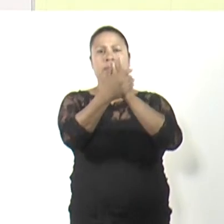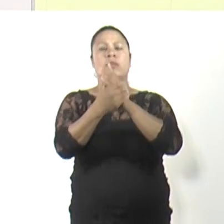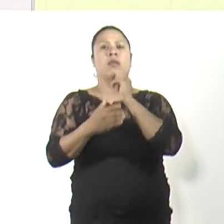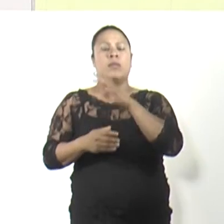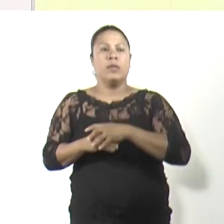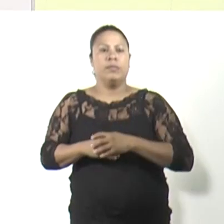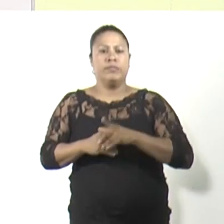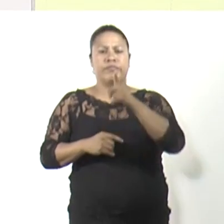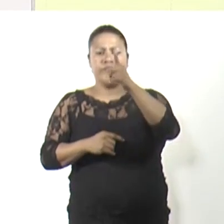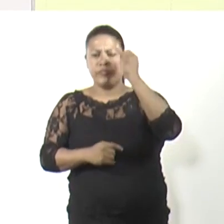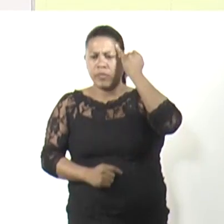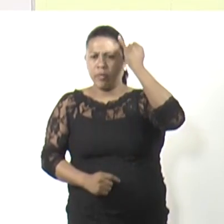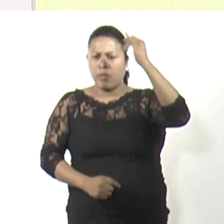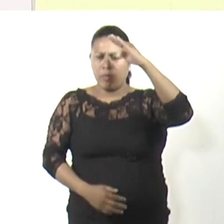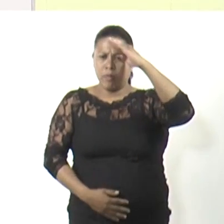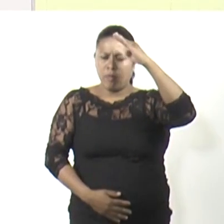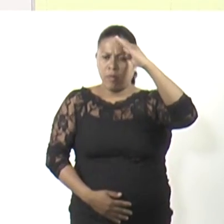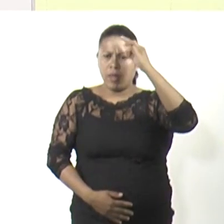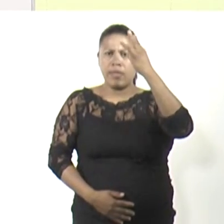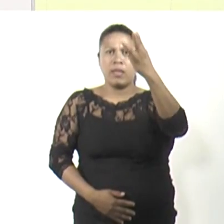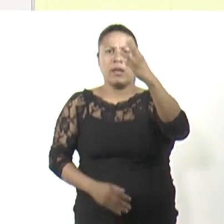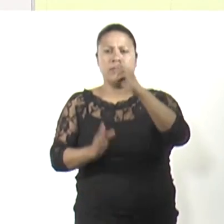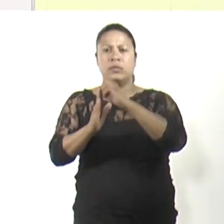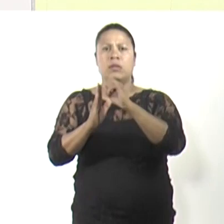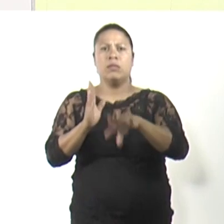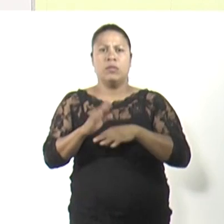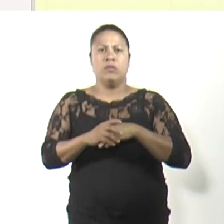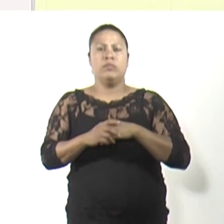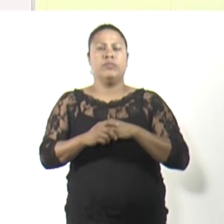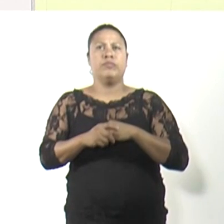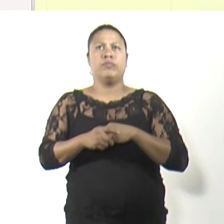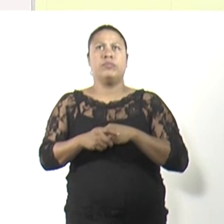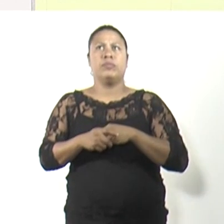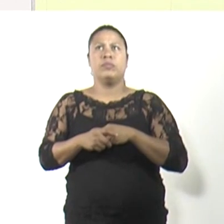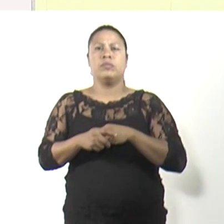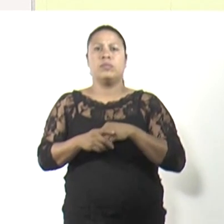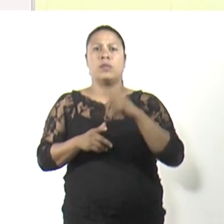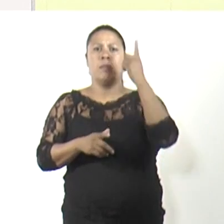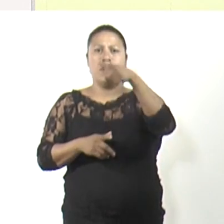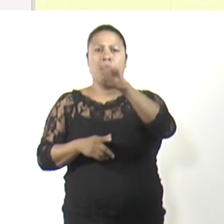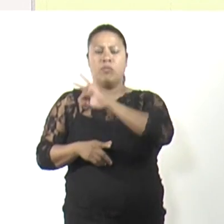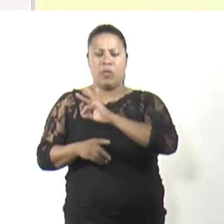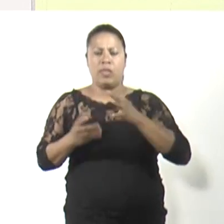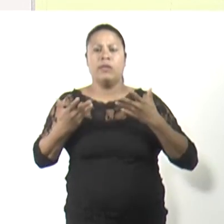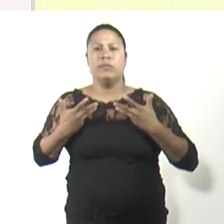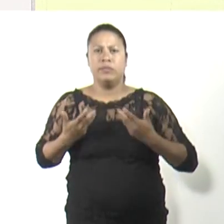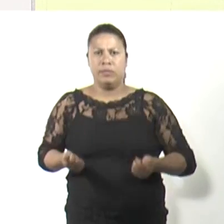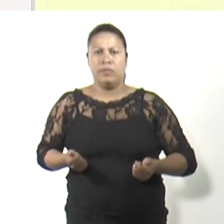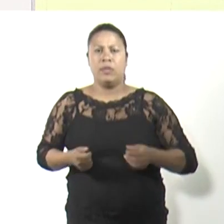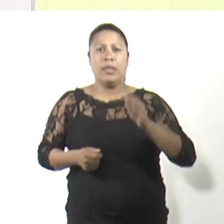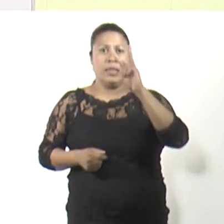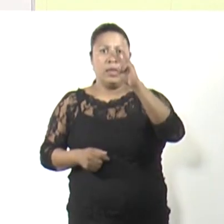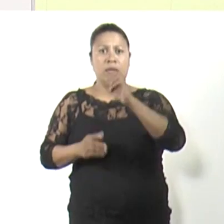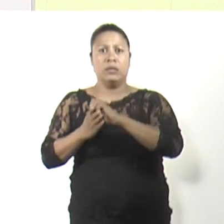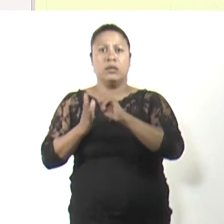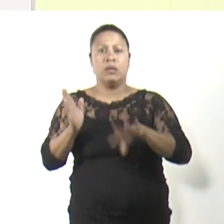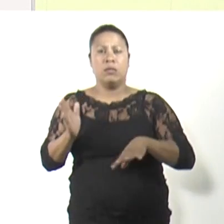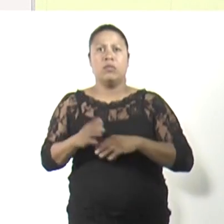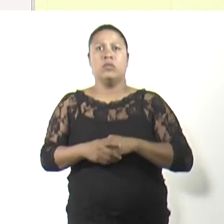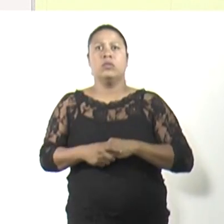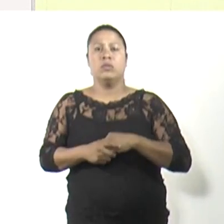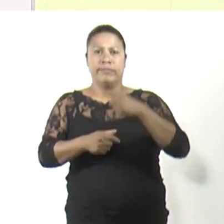Imaginemos 3 ejemplos para ir poniendo en contexto. 3 ejemplos.